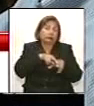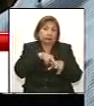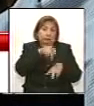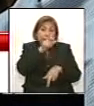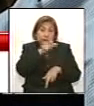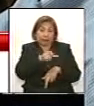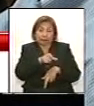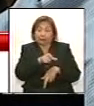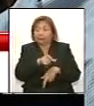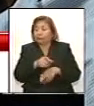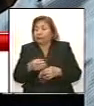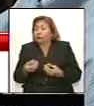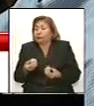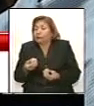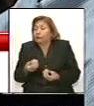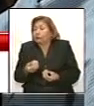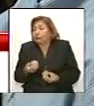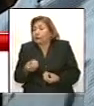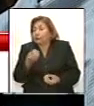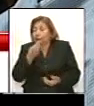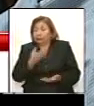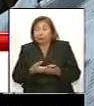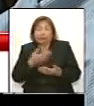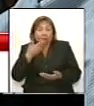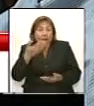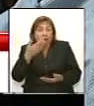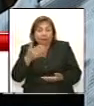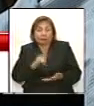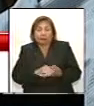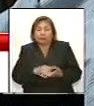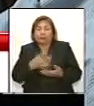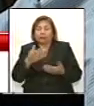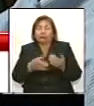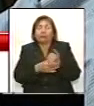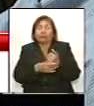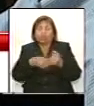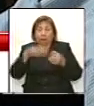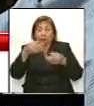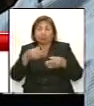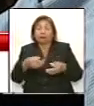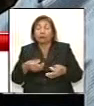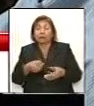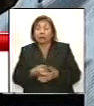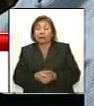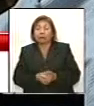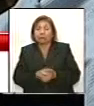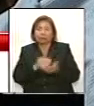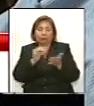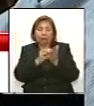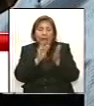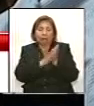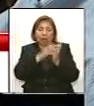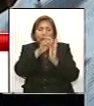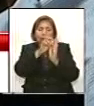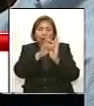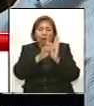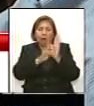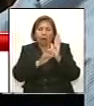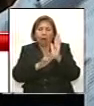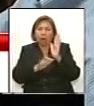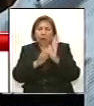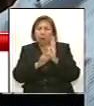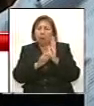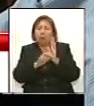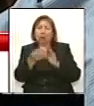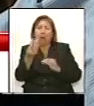usuario. Ahora, como bien comentaba en este caso la doctora, evidentemente de los registros que tenemos es